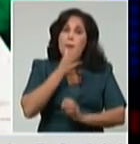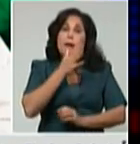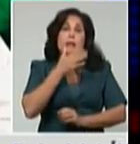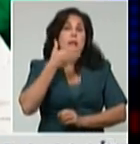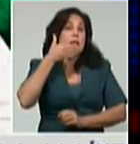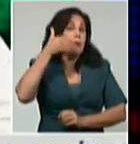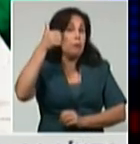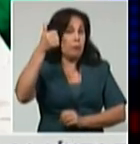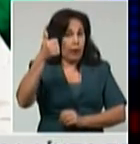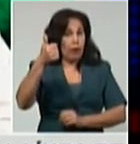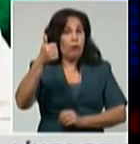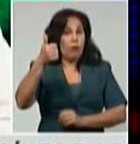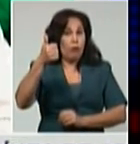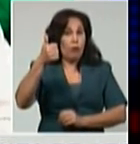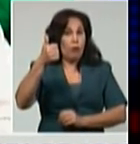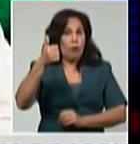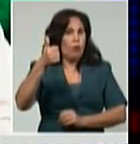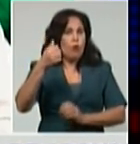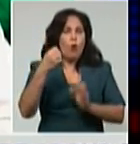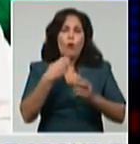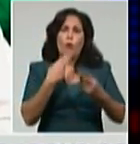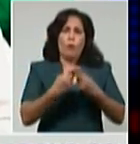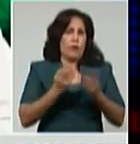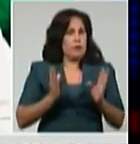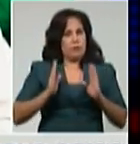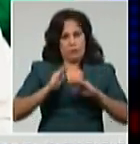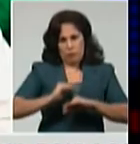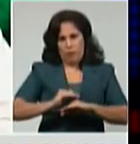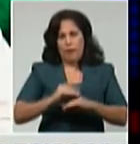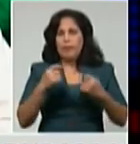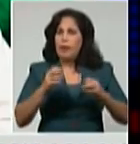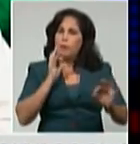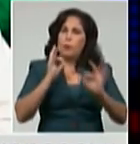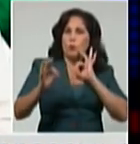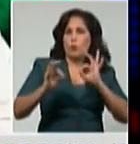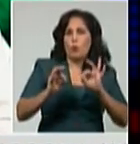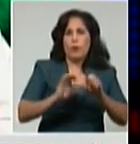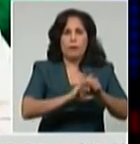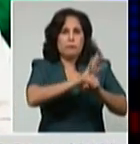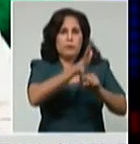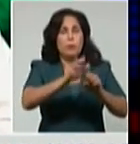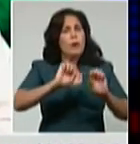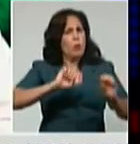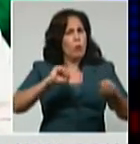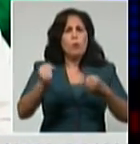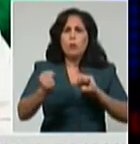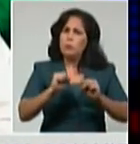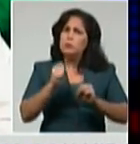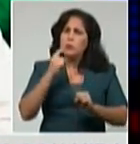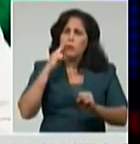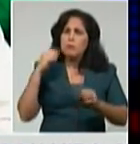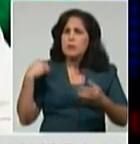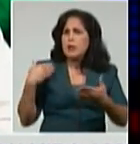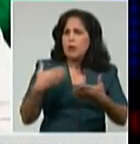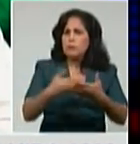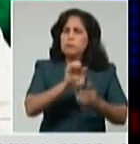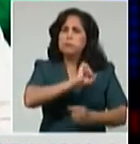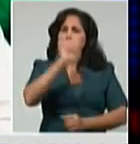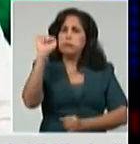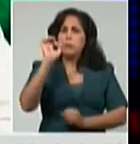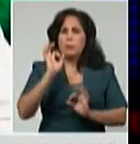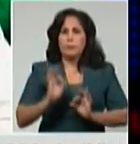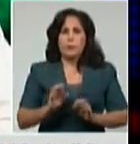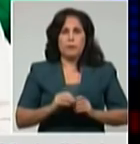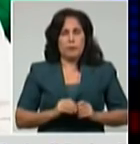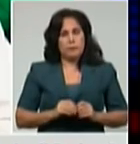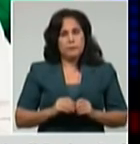favorable, no para confiarnos, pero sí favorable por el control que se viene logrando